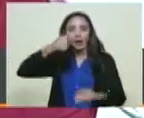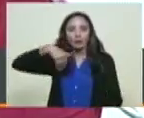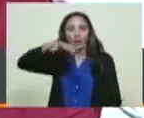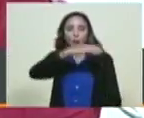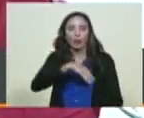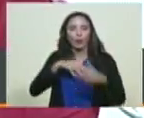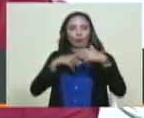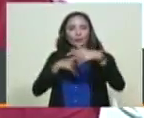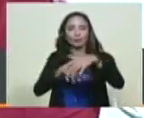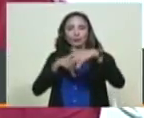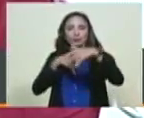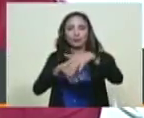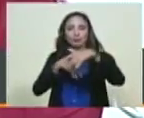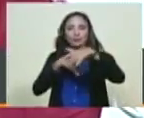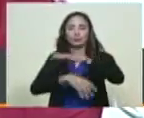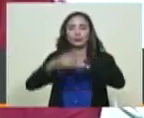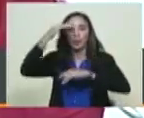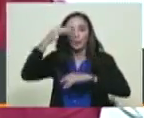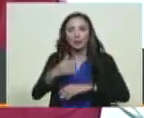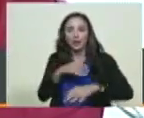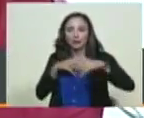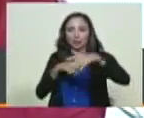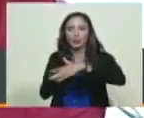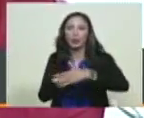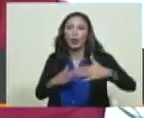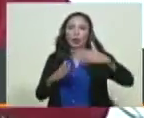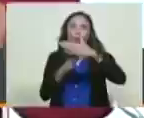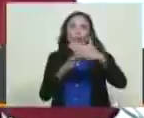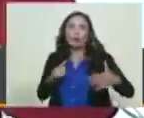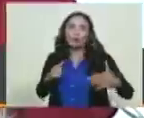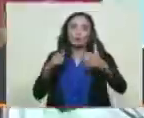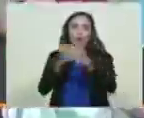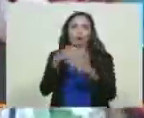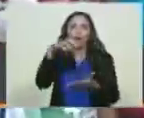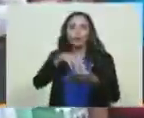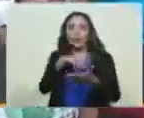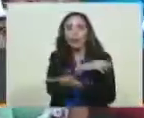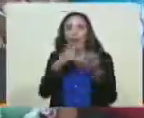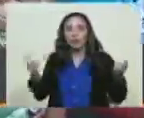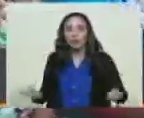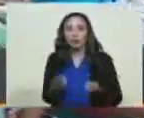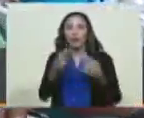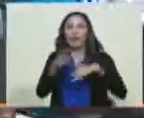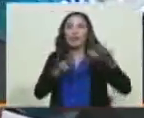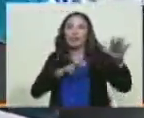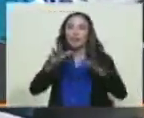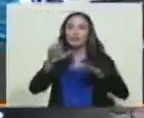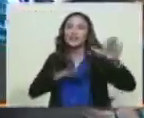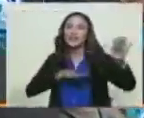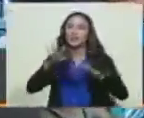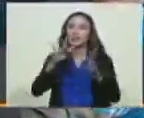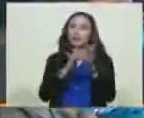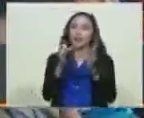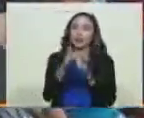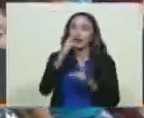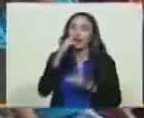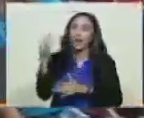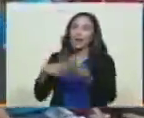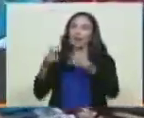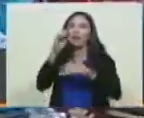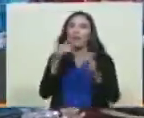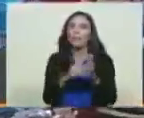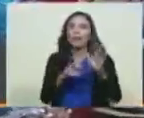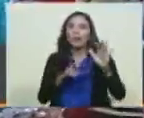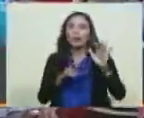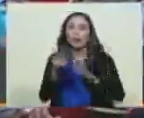cívico-militar en el contragolpe revolucionario victorioso del 13 y 14 de abril del año 2012